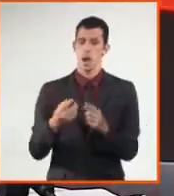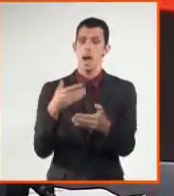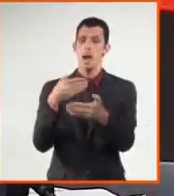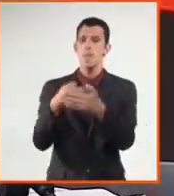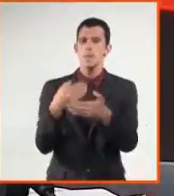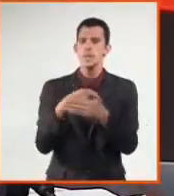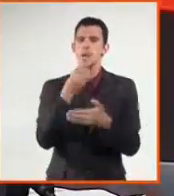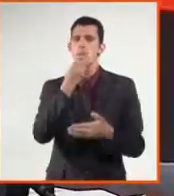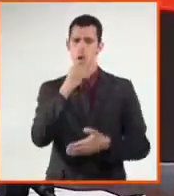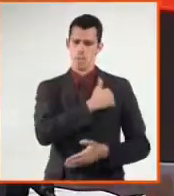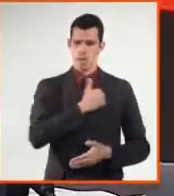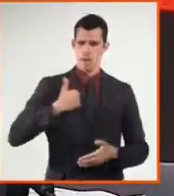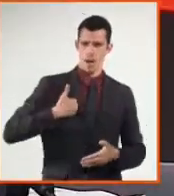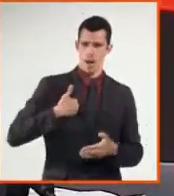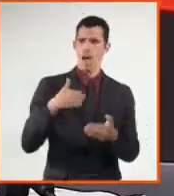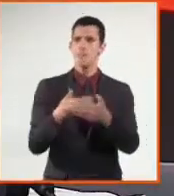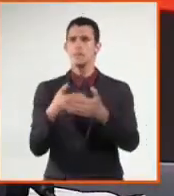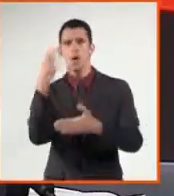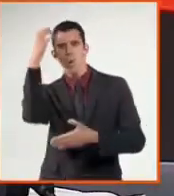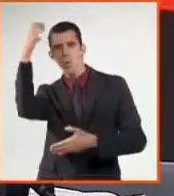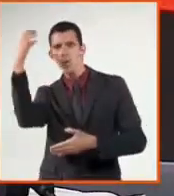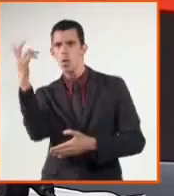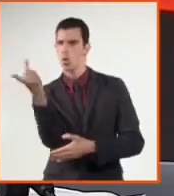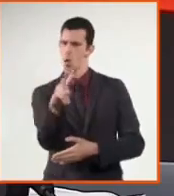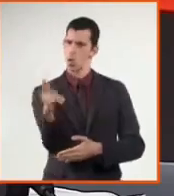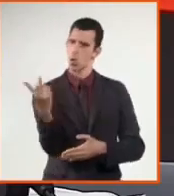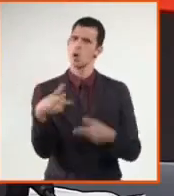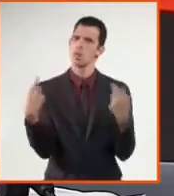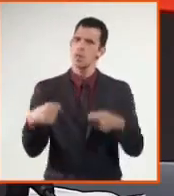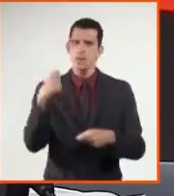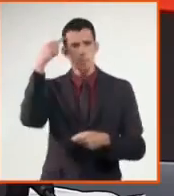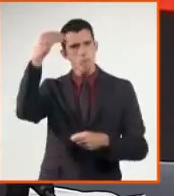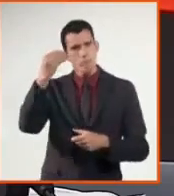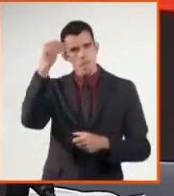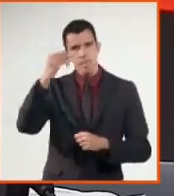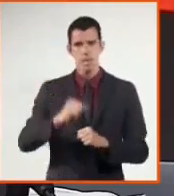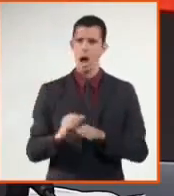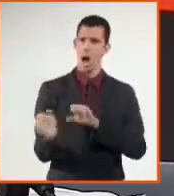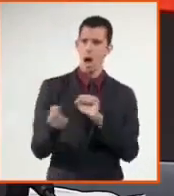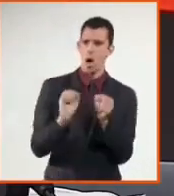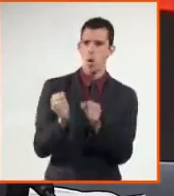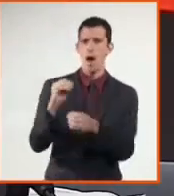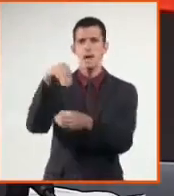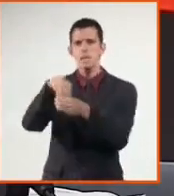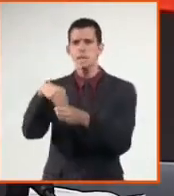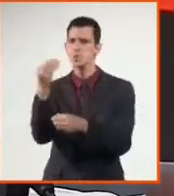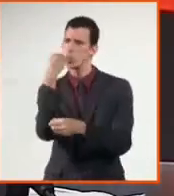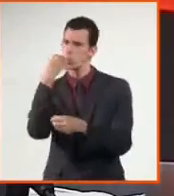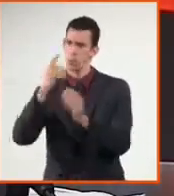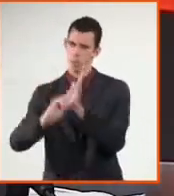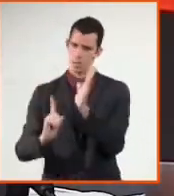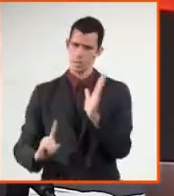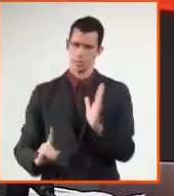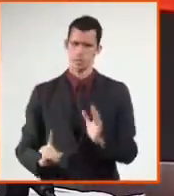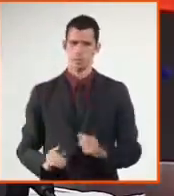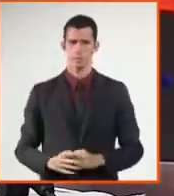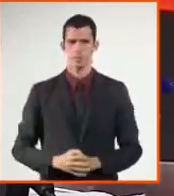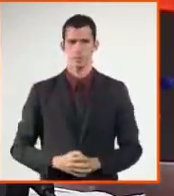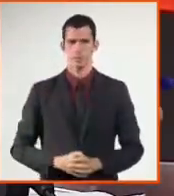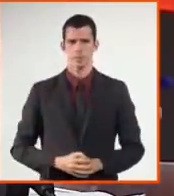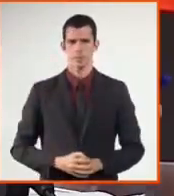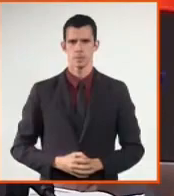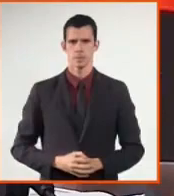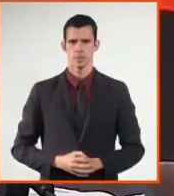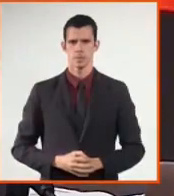todos ante la situación que enfrenta nuestro país pues colaboremos desde el ajuste de los consumos en función de las actividades de cada